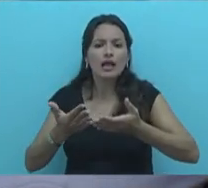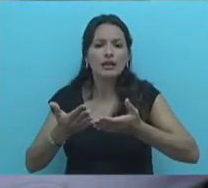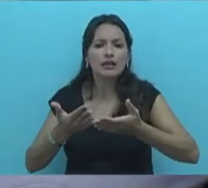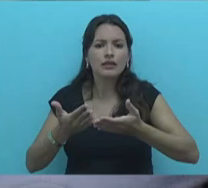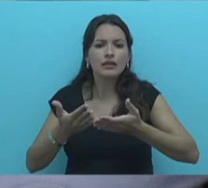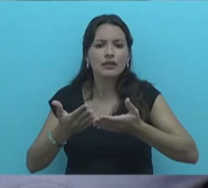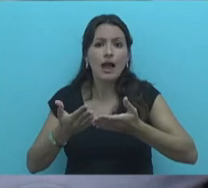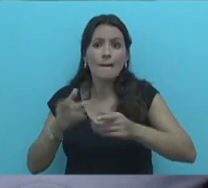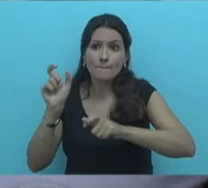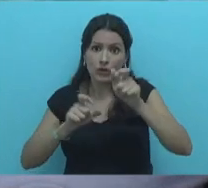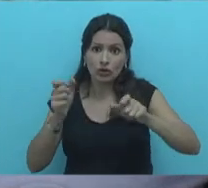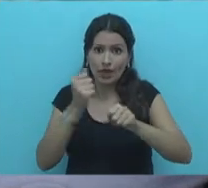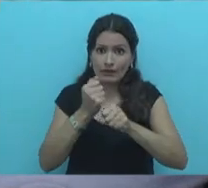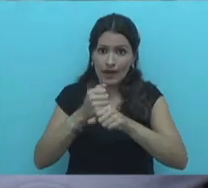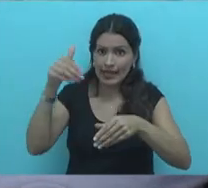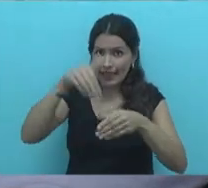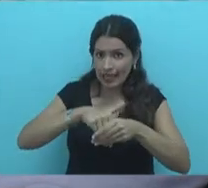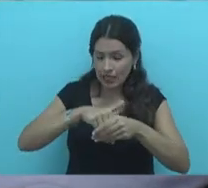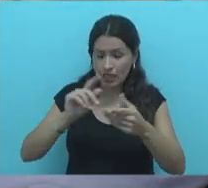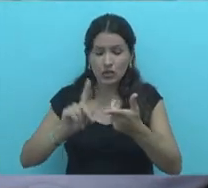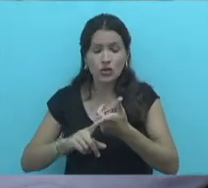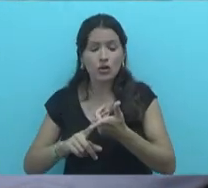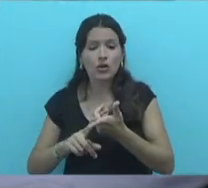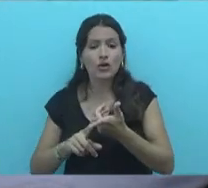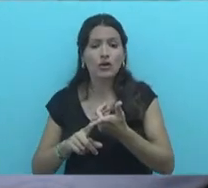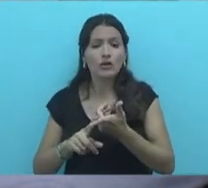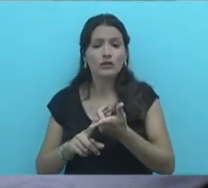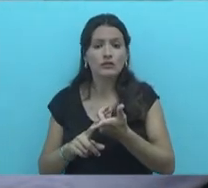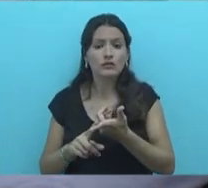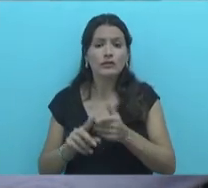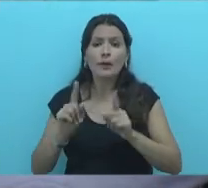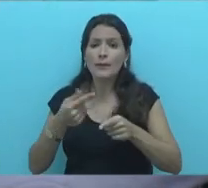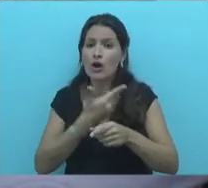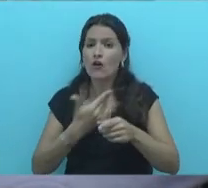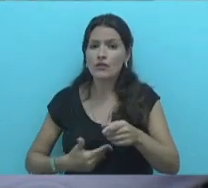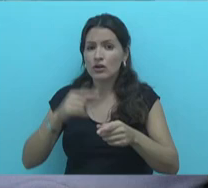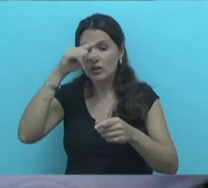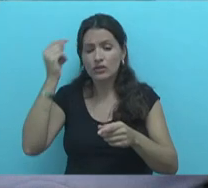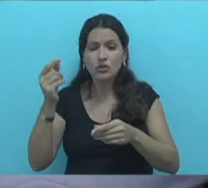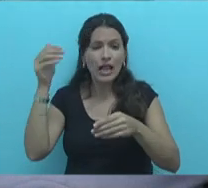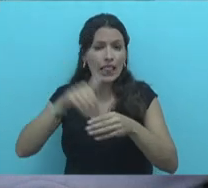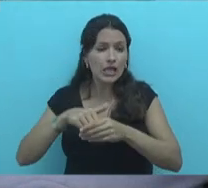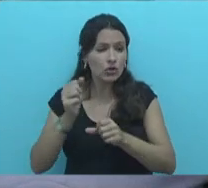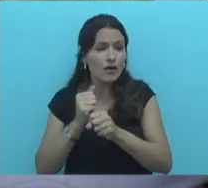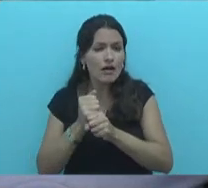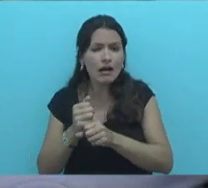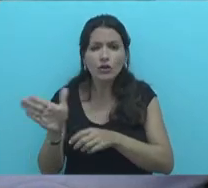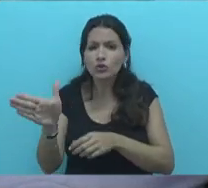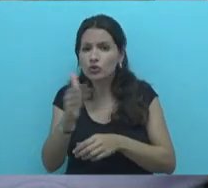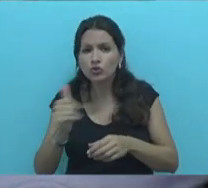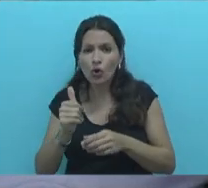miembros del Poder Judicial, así como miembros del Poder Político y del Gobierno Nacional, que se nutren